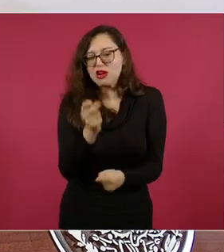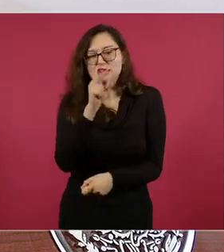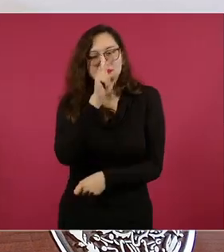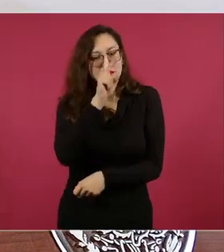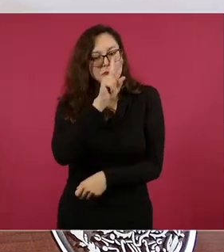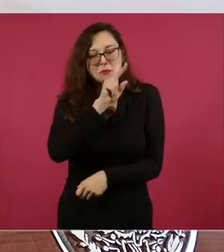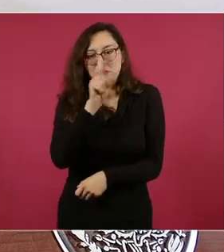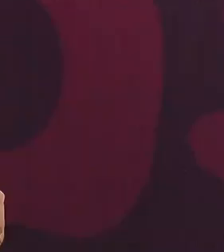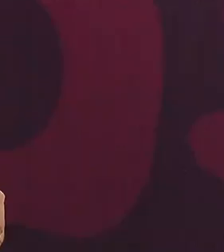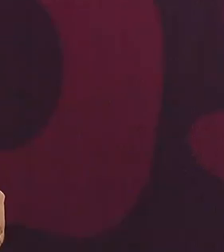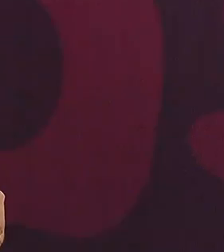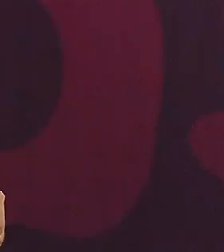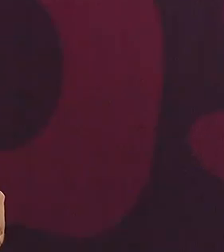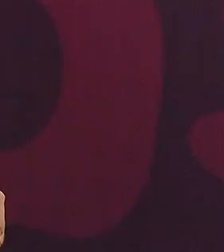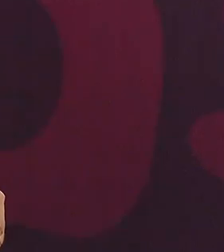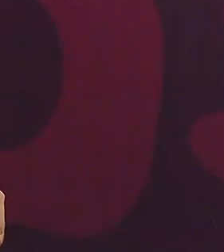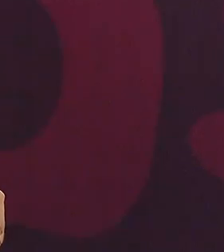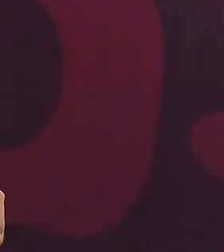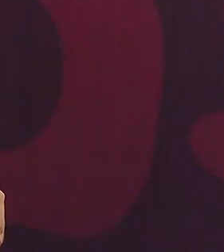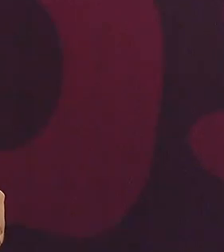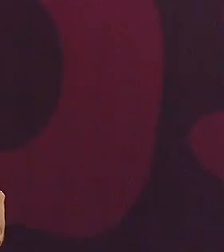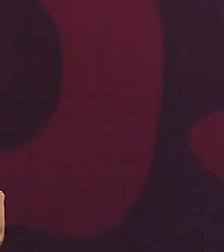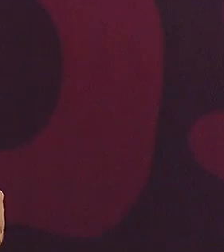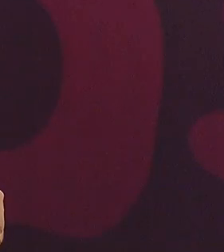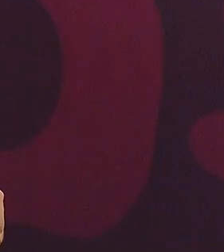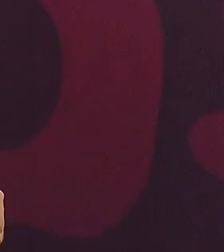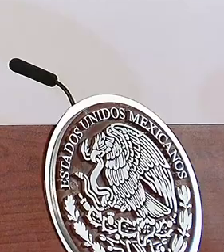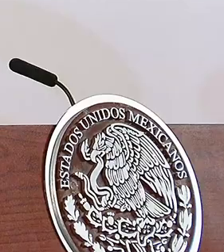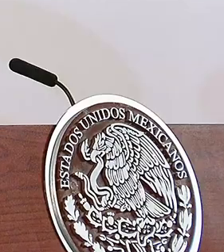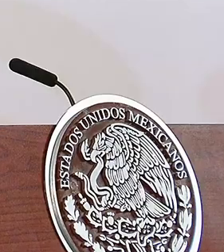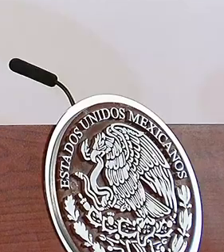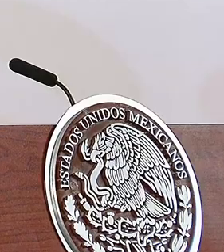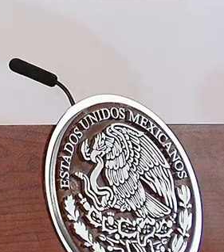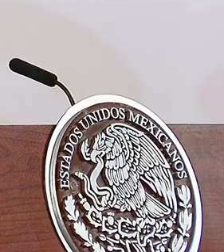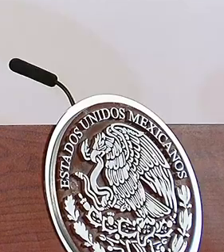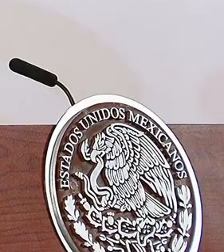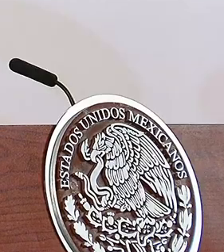toda la propaganda fascista en mi contra.